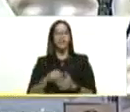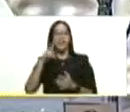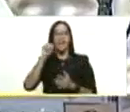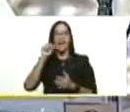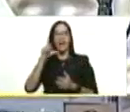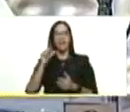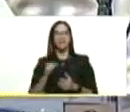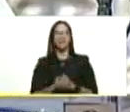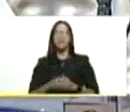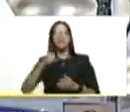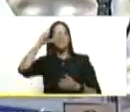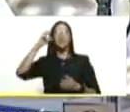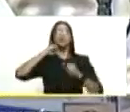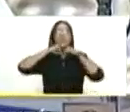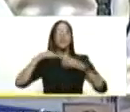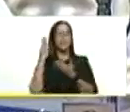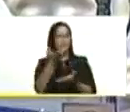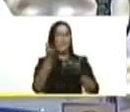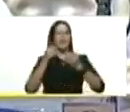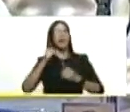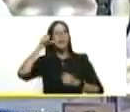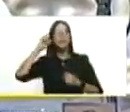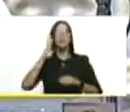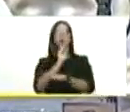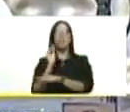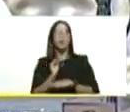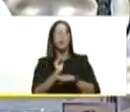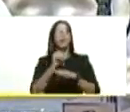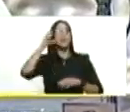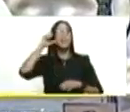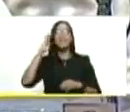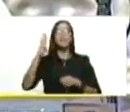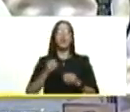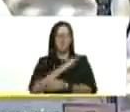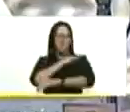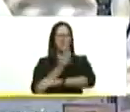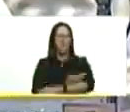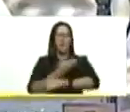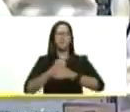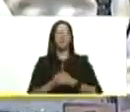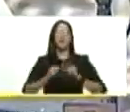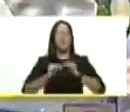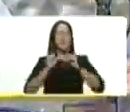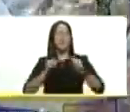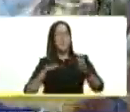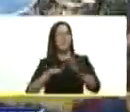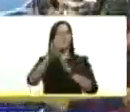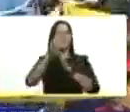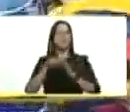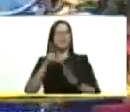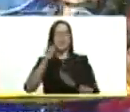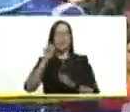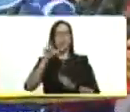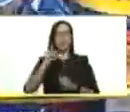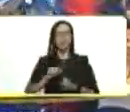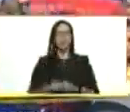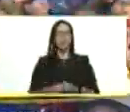Tellería. Que Dios te bendiga, que Dios te proteja, que Dios te dé fuerza para seguir adelante, Leal Tellería.